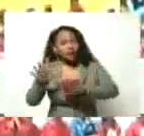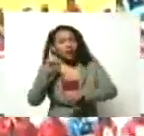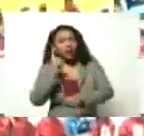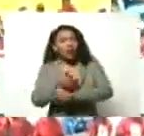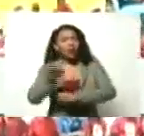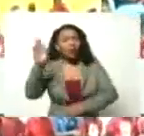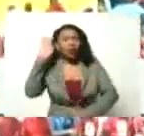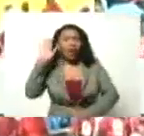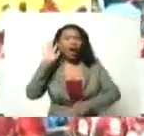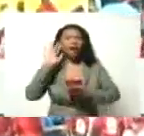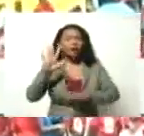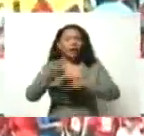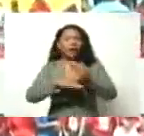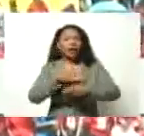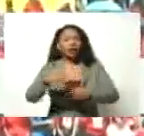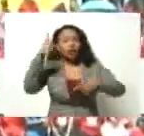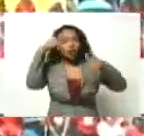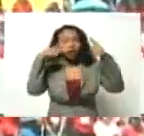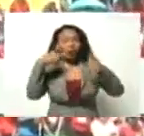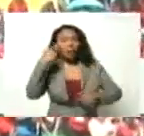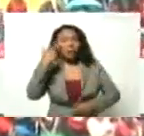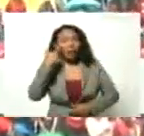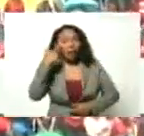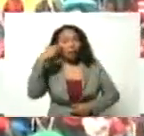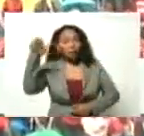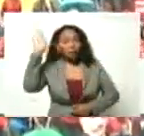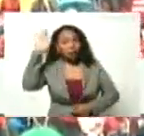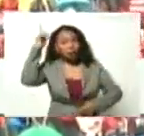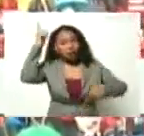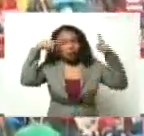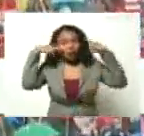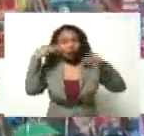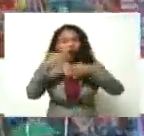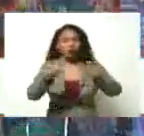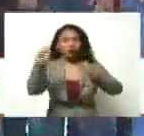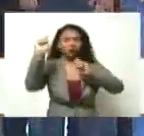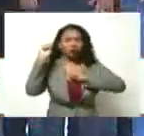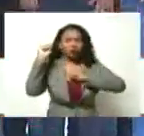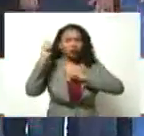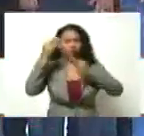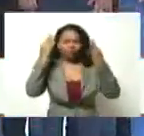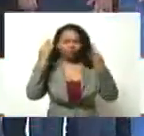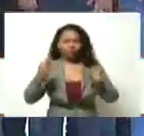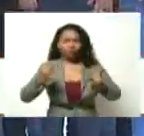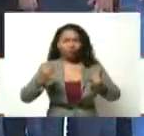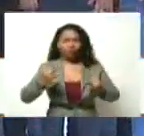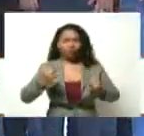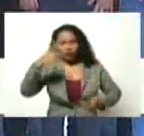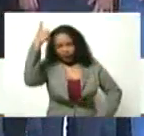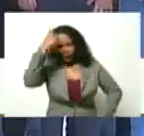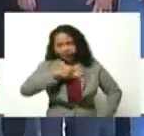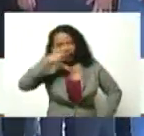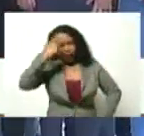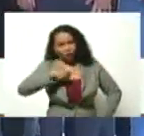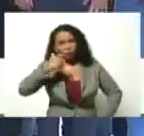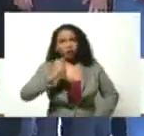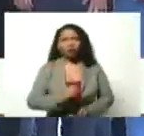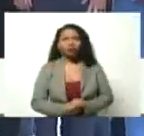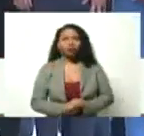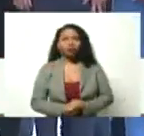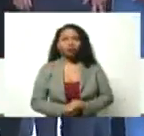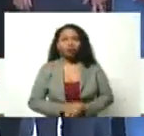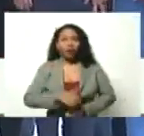así lo hizo Chávez Miren el juramento del comandante Chávez lo asumió con tal seguridad que